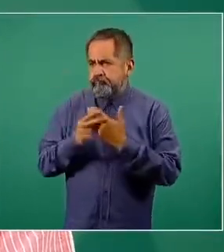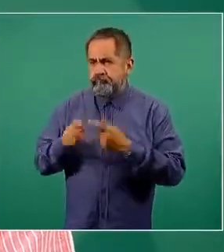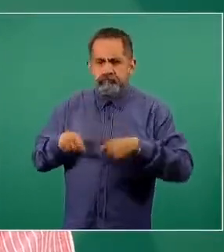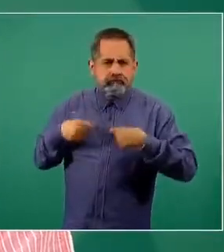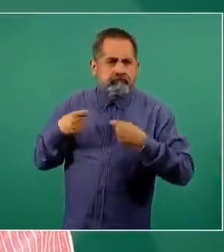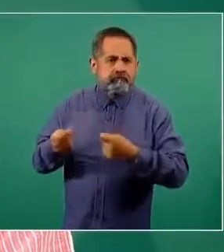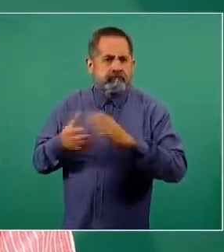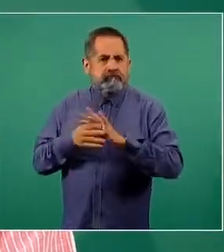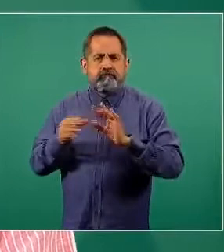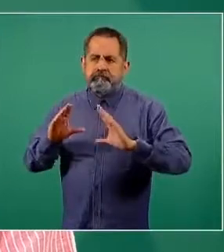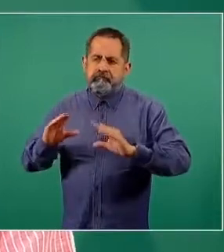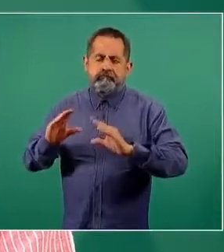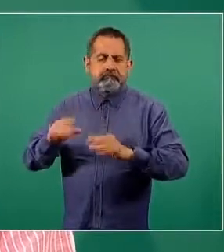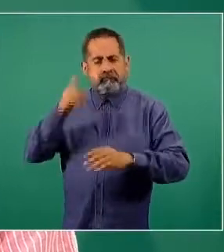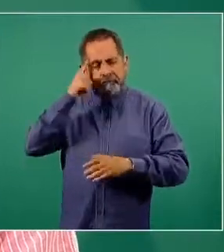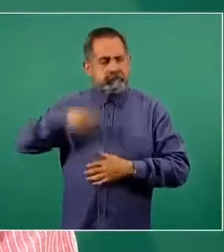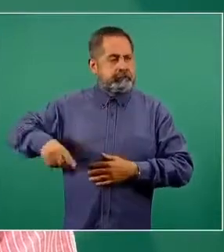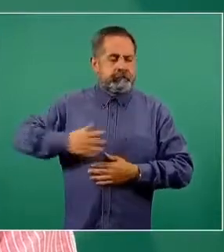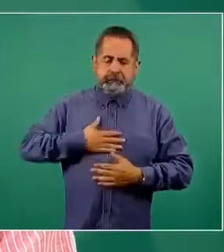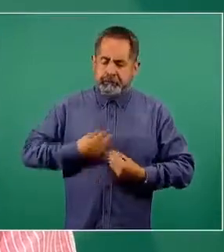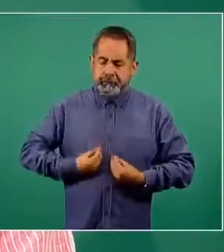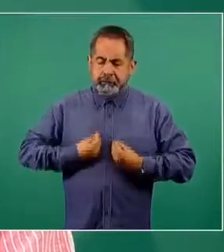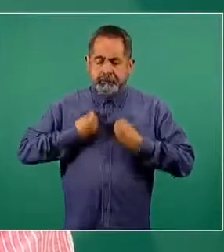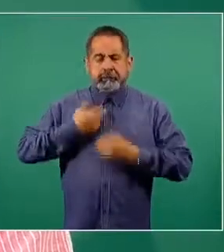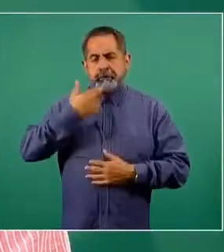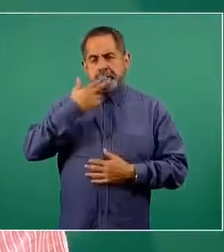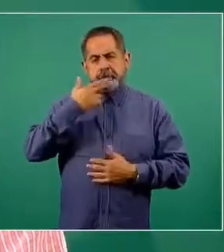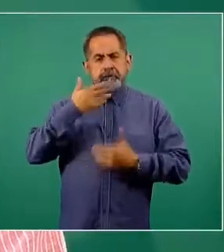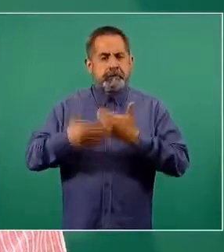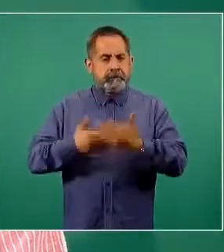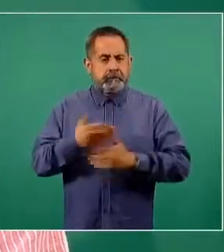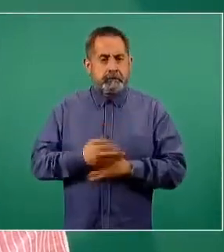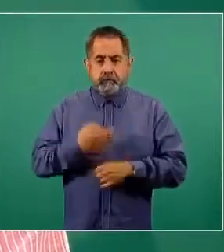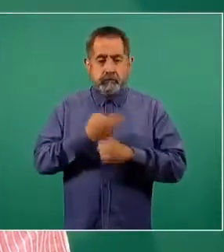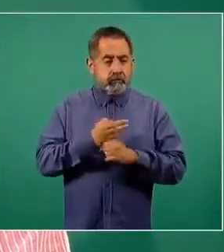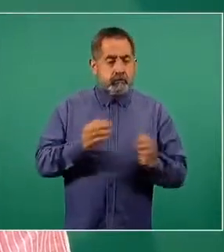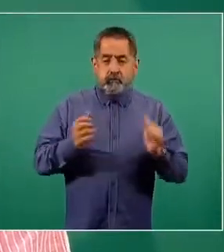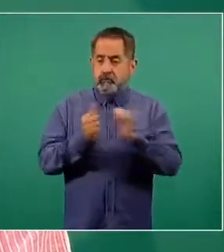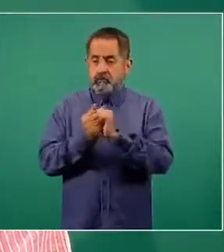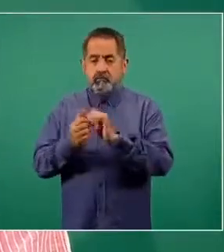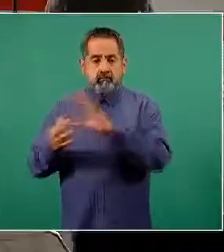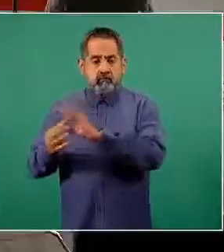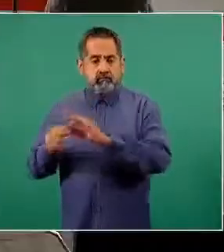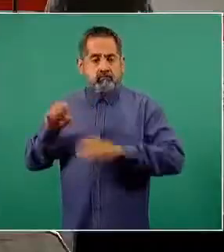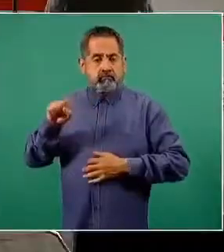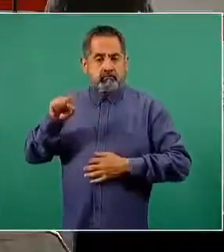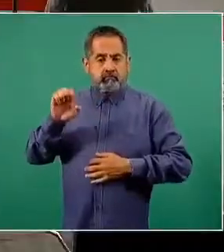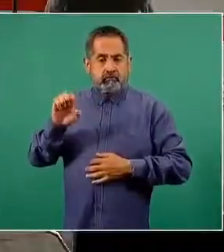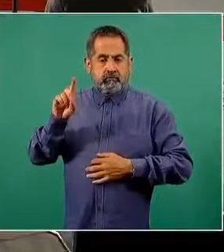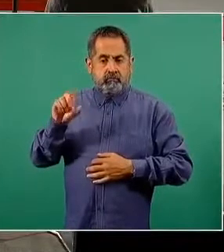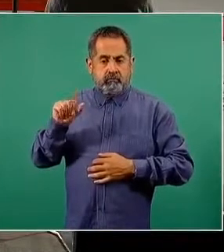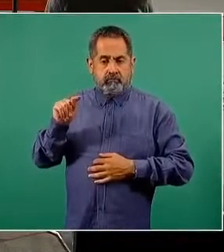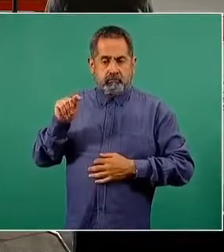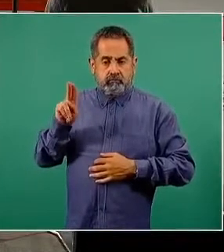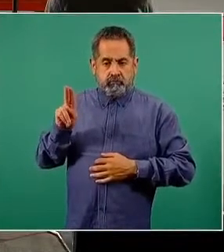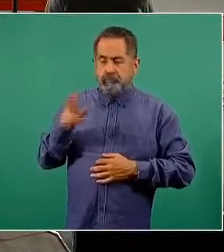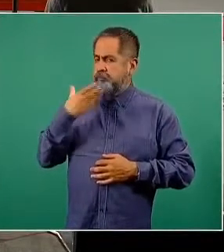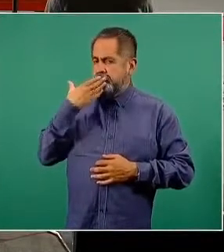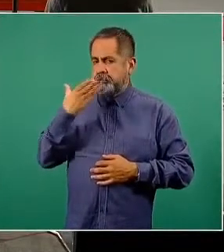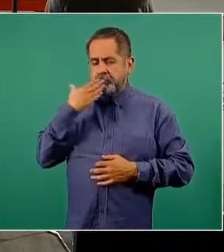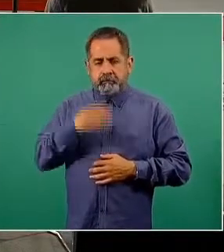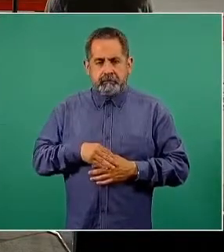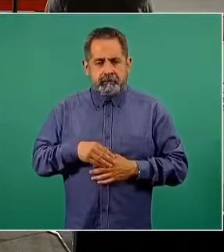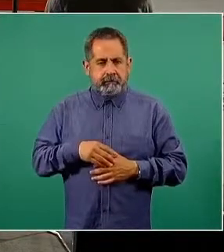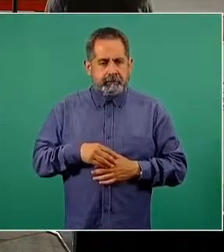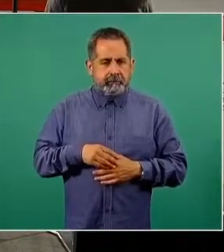el mejoramiento de las condiciones de vida y en este caso la alianza con la SEDATU es fundamental. Esta guía ya,